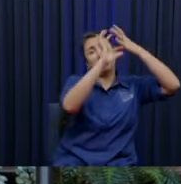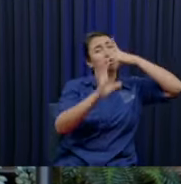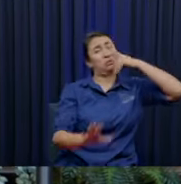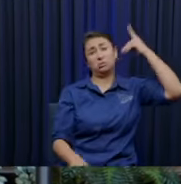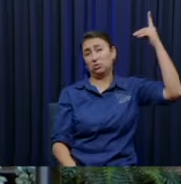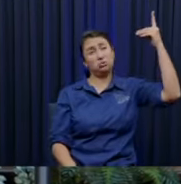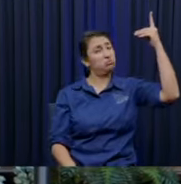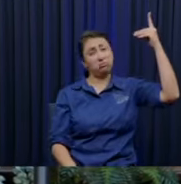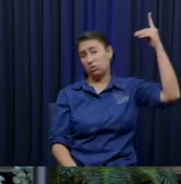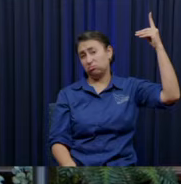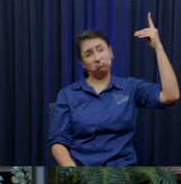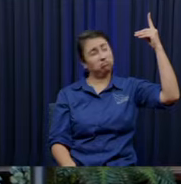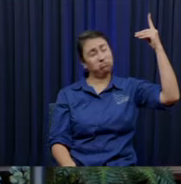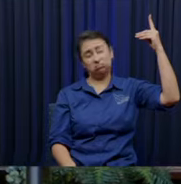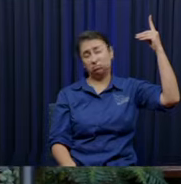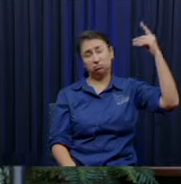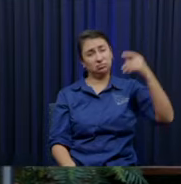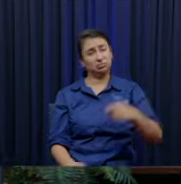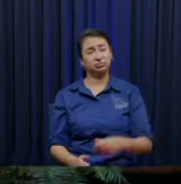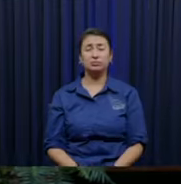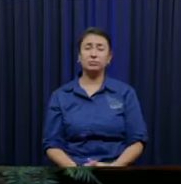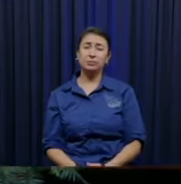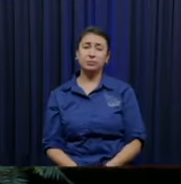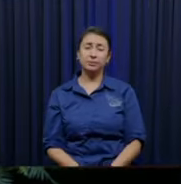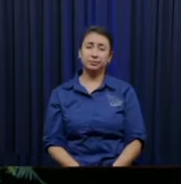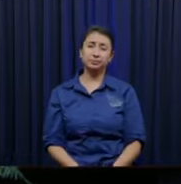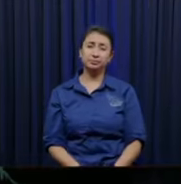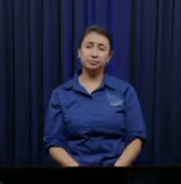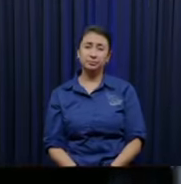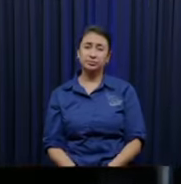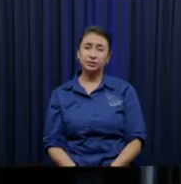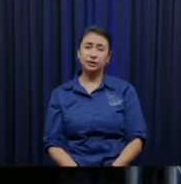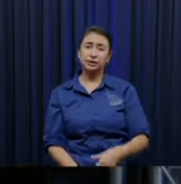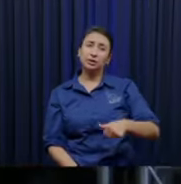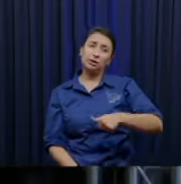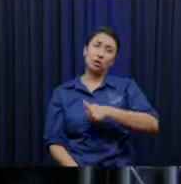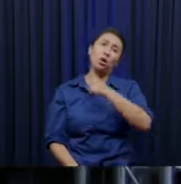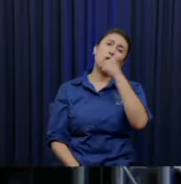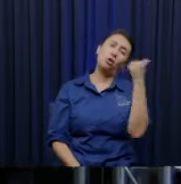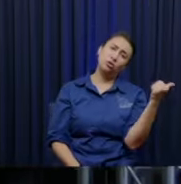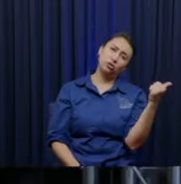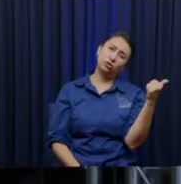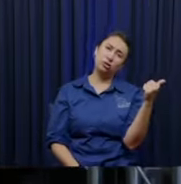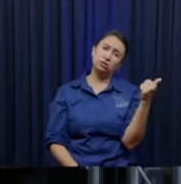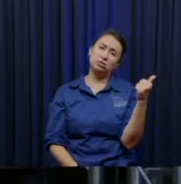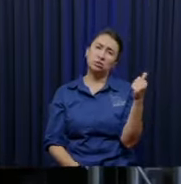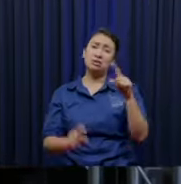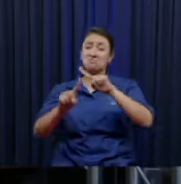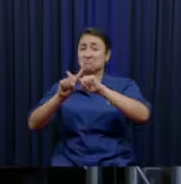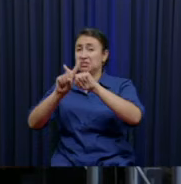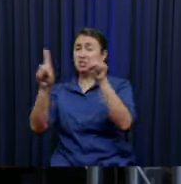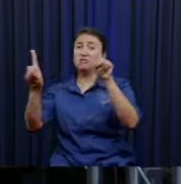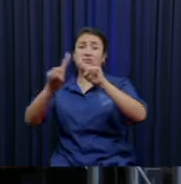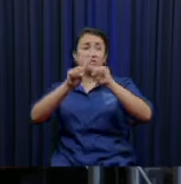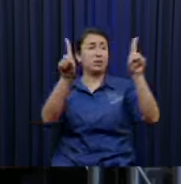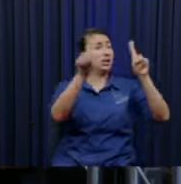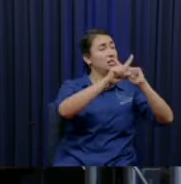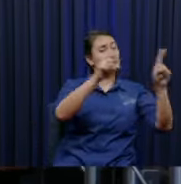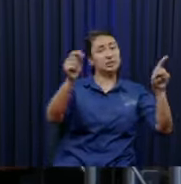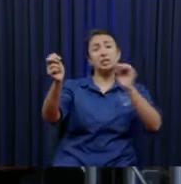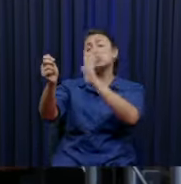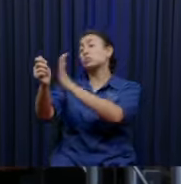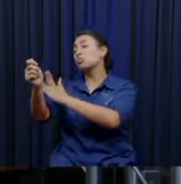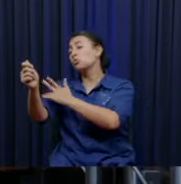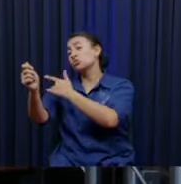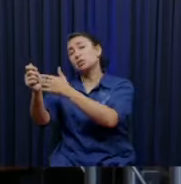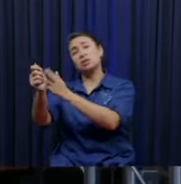Cuando yo inicié en los caminos del Señor, solo había una radio cristiana. Y yo había decidido ya no oír música pagana. Y entonces ya no vuelvo a oír esa